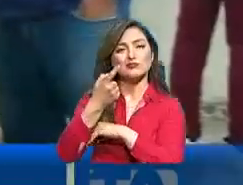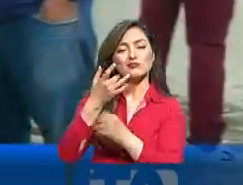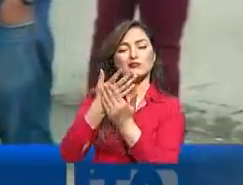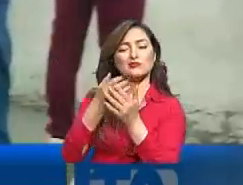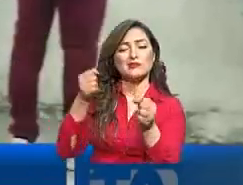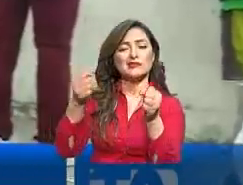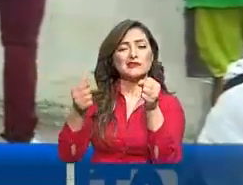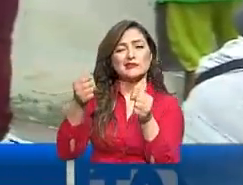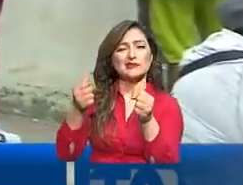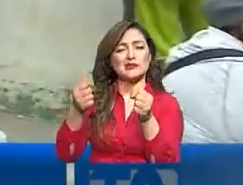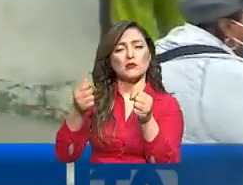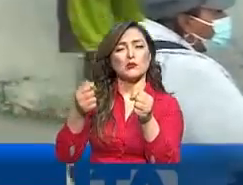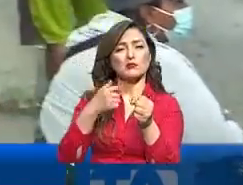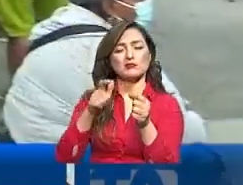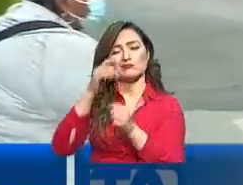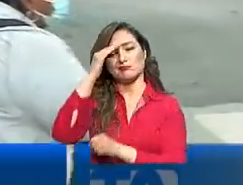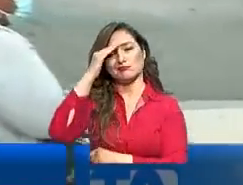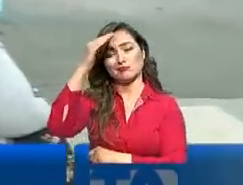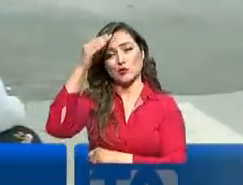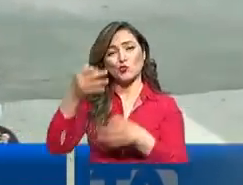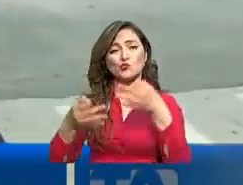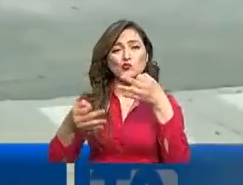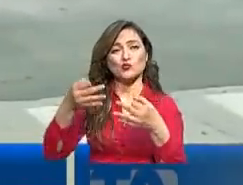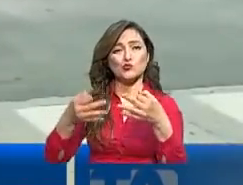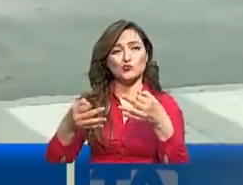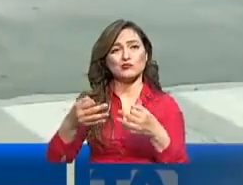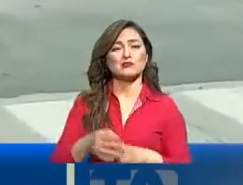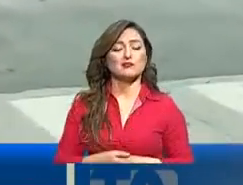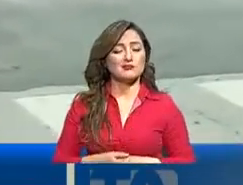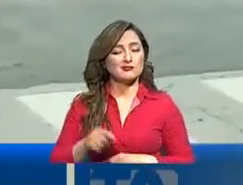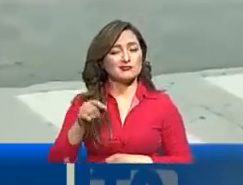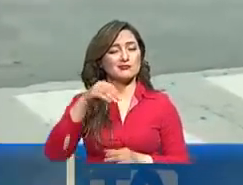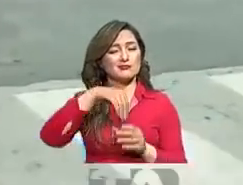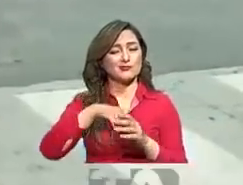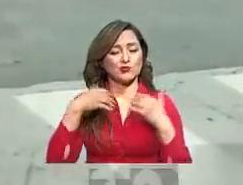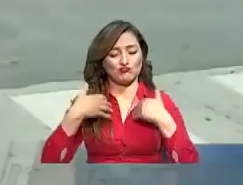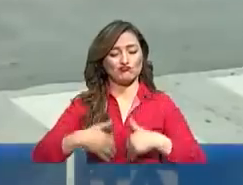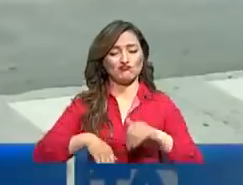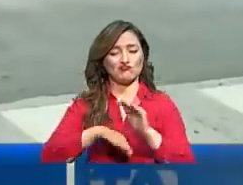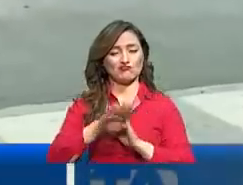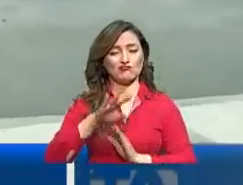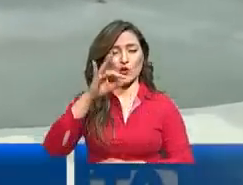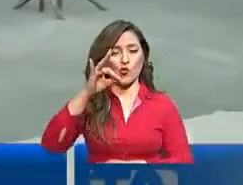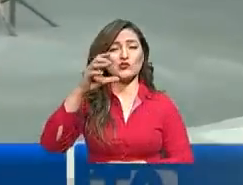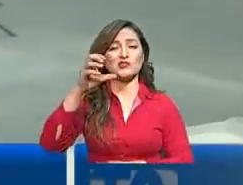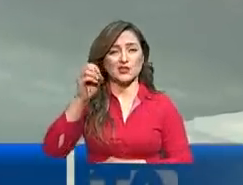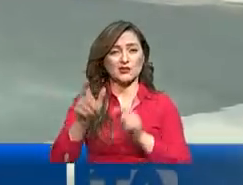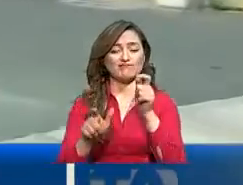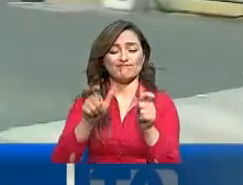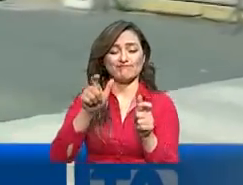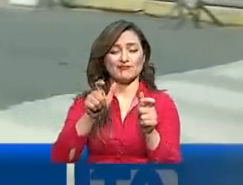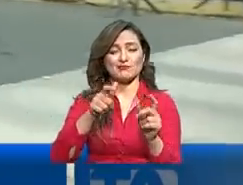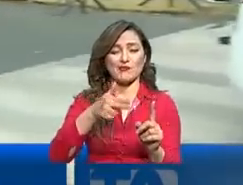un camión que proporcionaron agentes de la Policía Judicial, donde estaban los cadáveres de más de 80